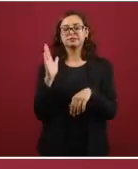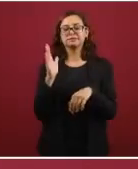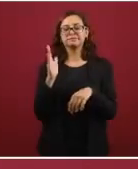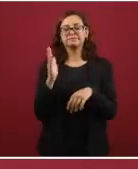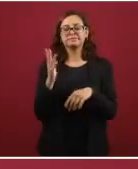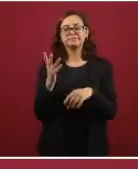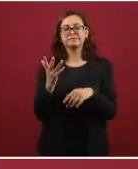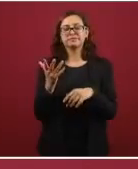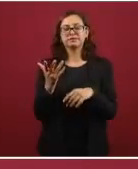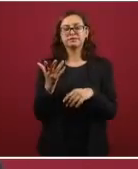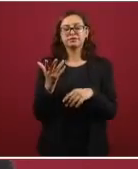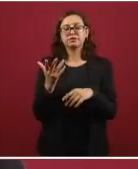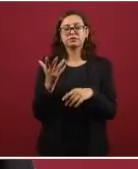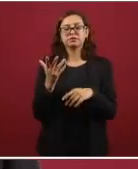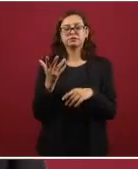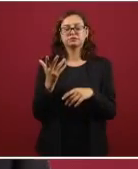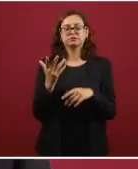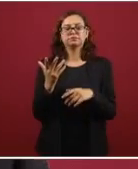hablando en términos